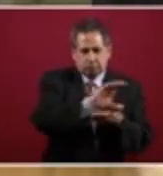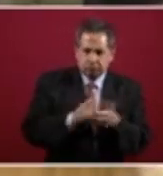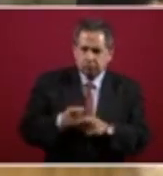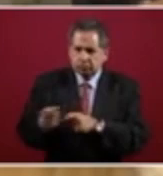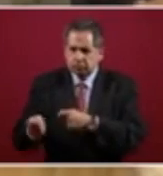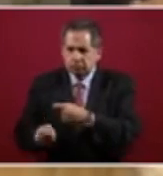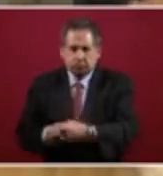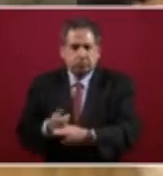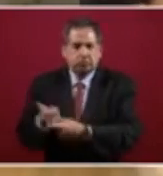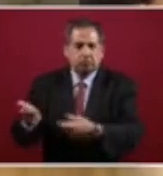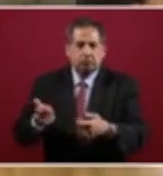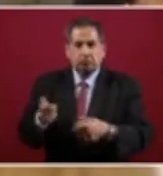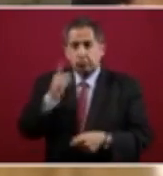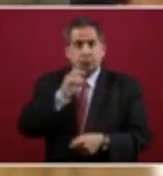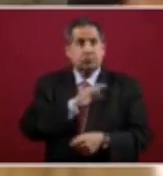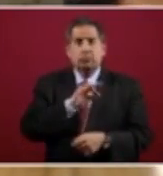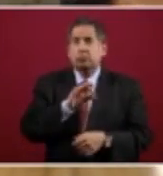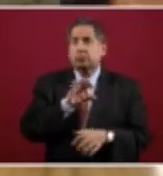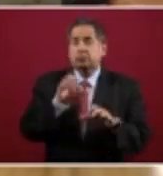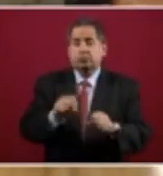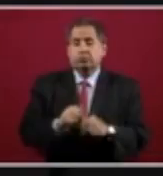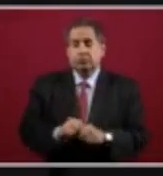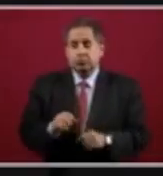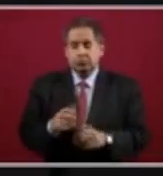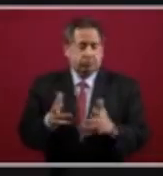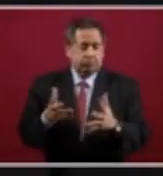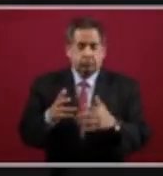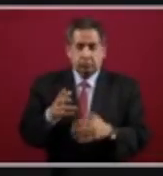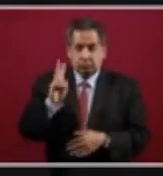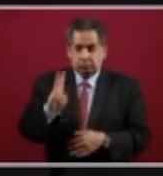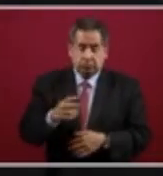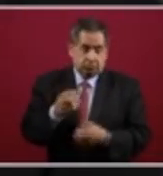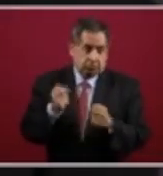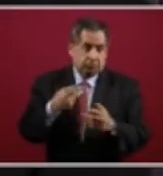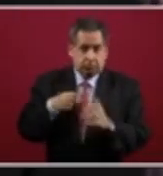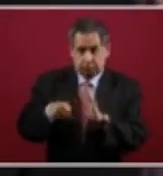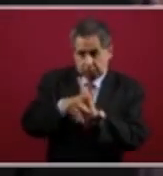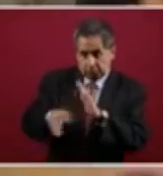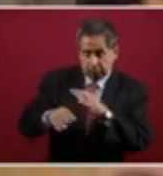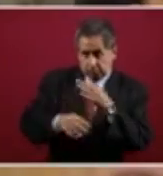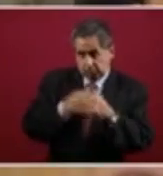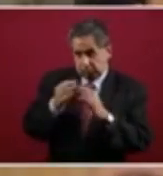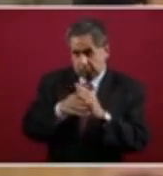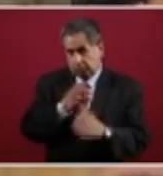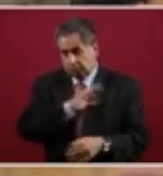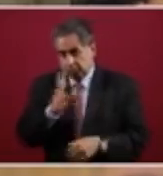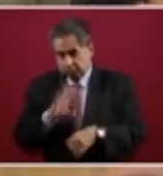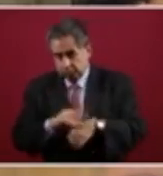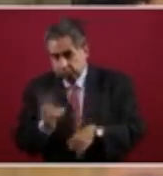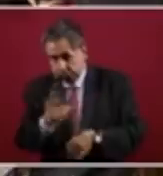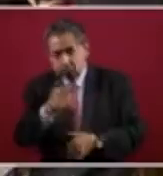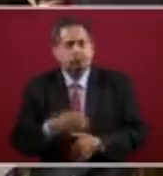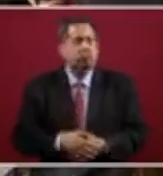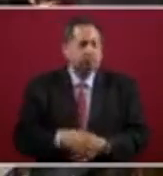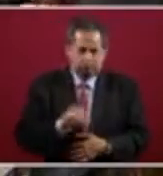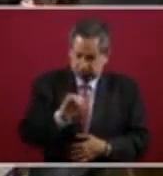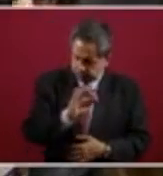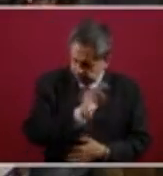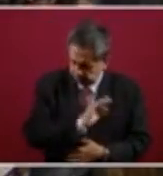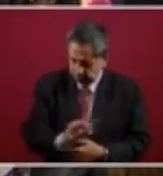van prácticamente, estamos acercándonos a cifras muy lamentables. ¿Habría esa posibilidad, señor presidente? Sí, hay posibilidades, sí.